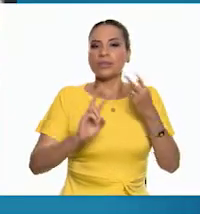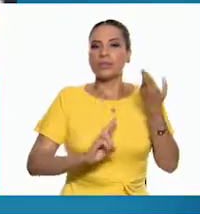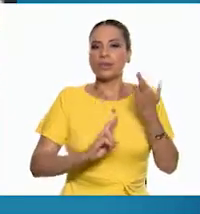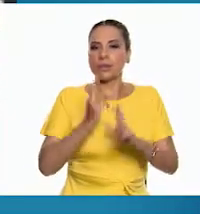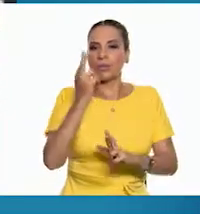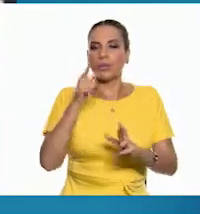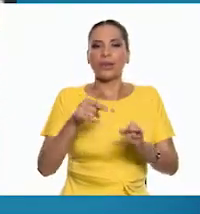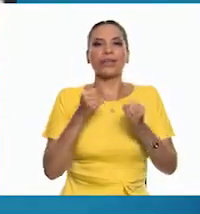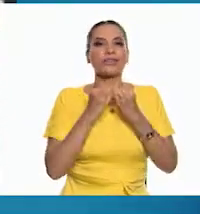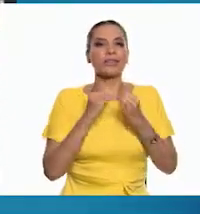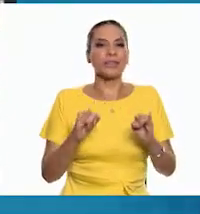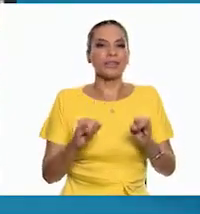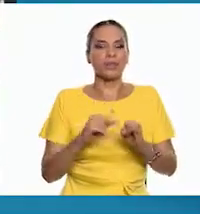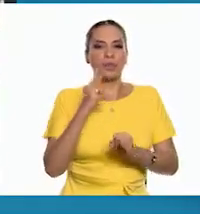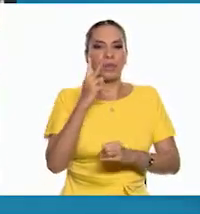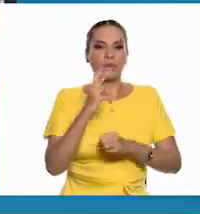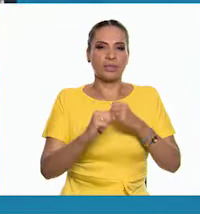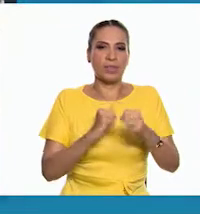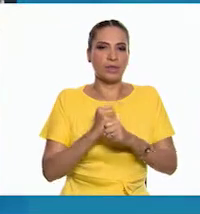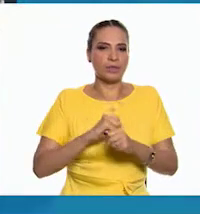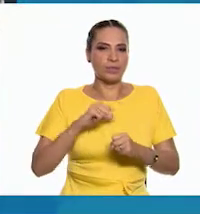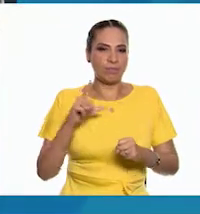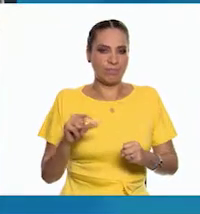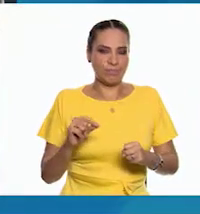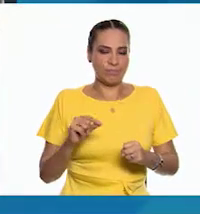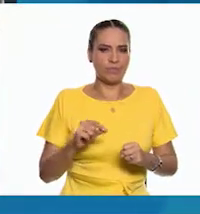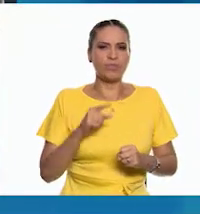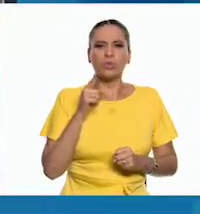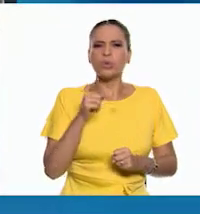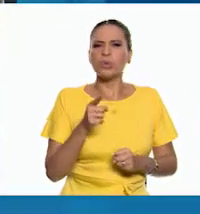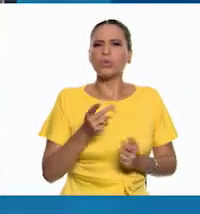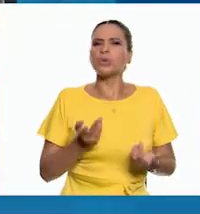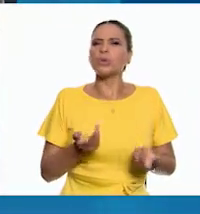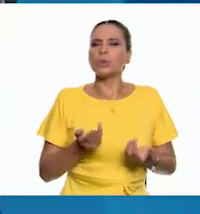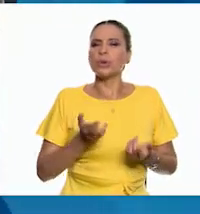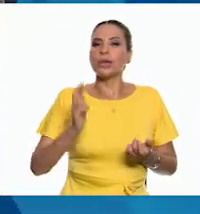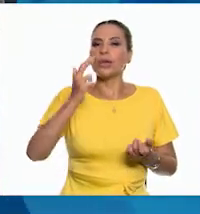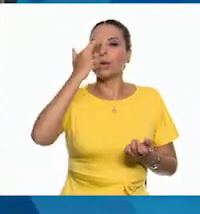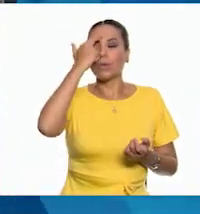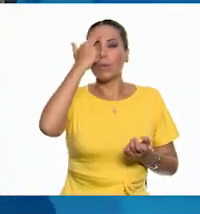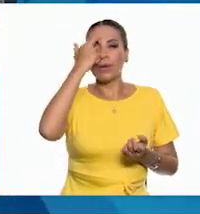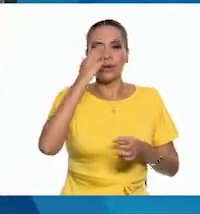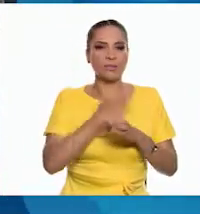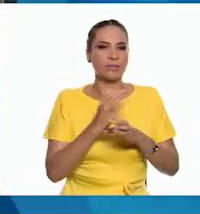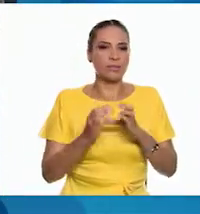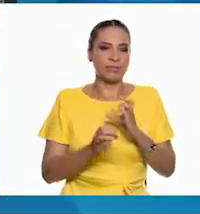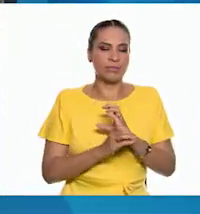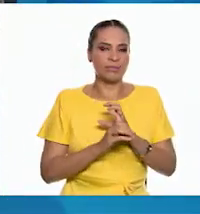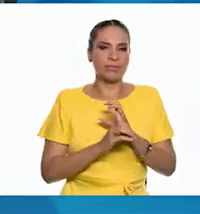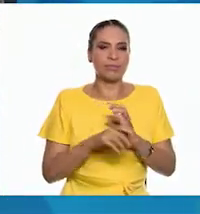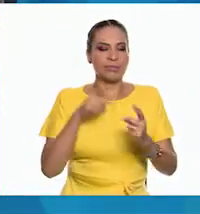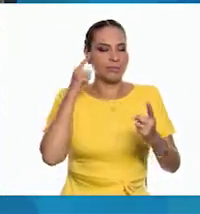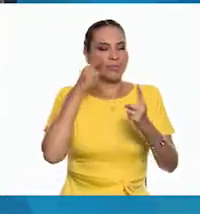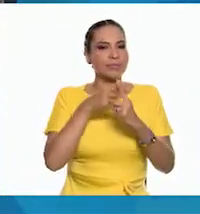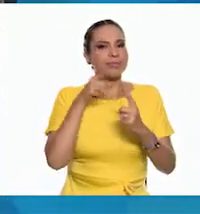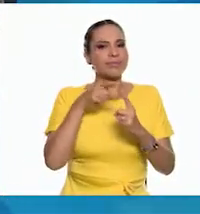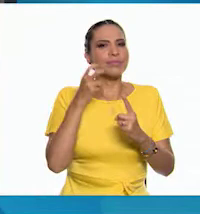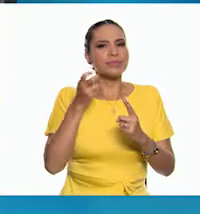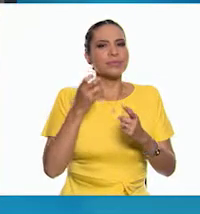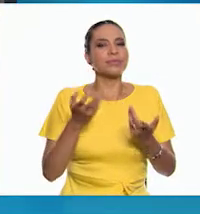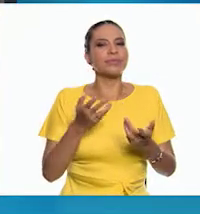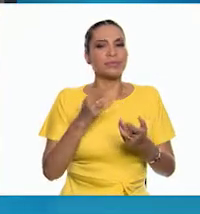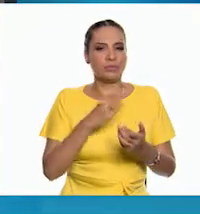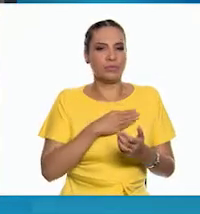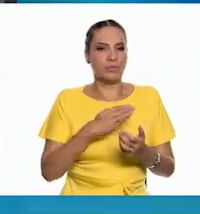Revolución de Independencia 2 años después. Tú recuerdas que los elementos centrales de esto, y